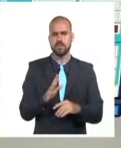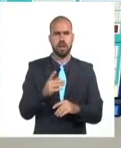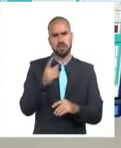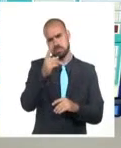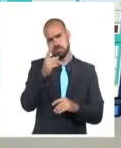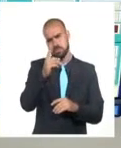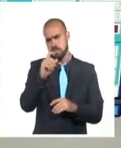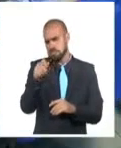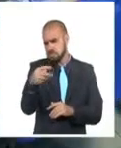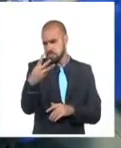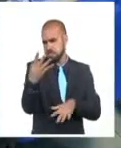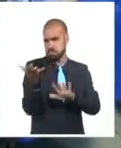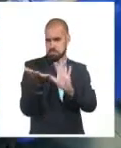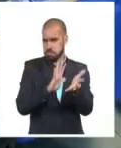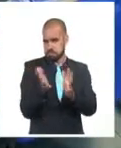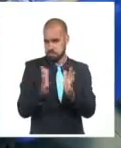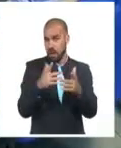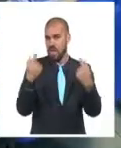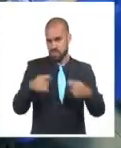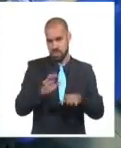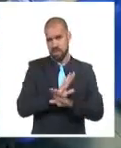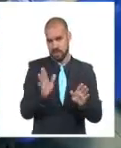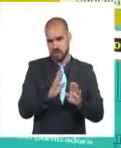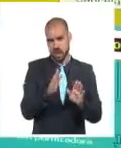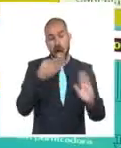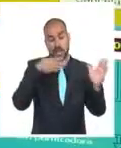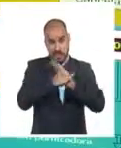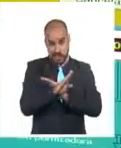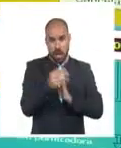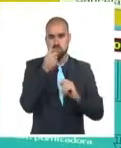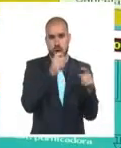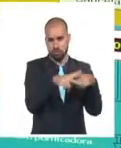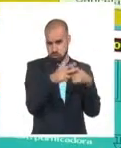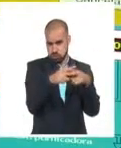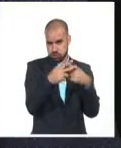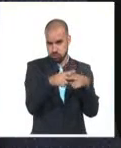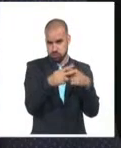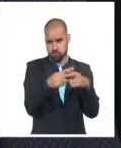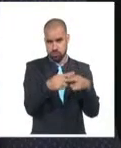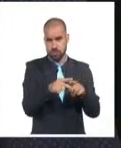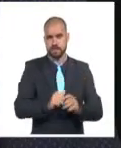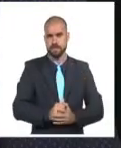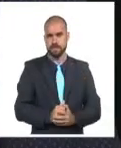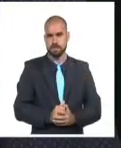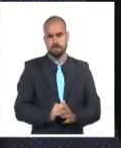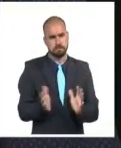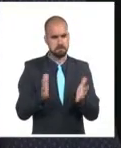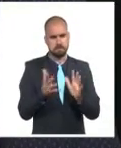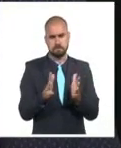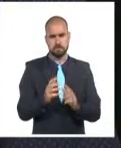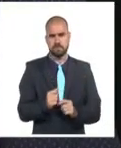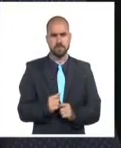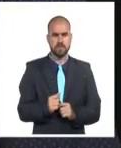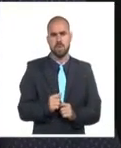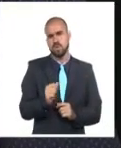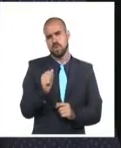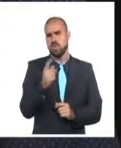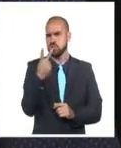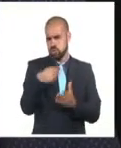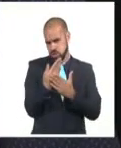madrugada, ya se debe entrar a la caldera a solucionar esta avería, que estamos estimando que entre 36 y 48